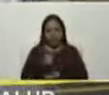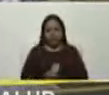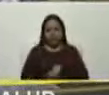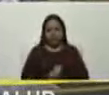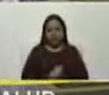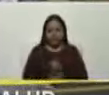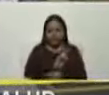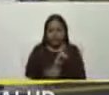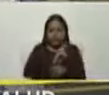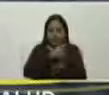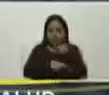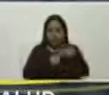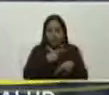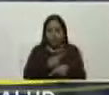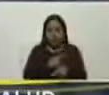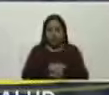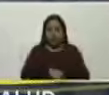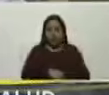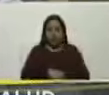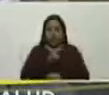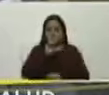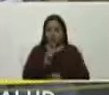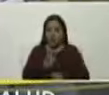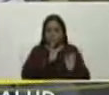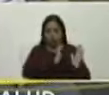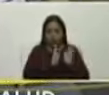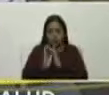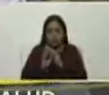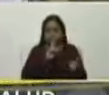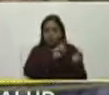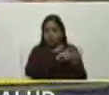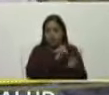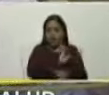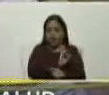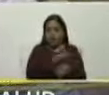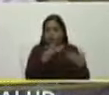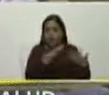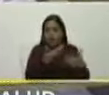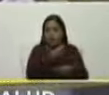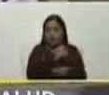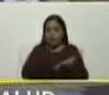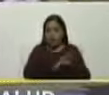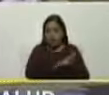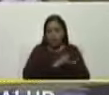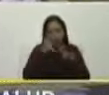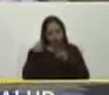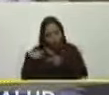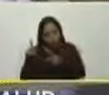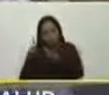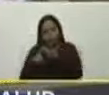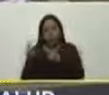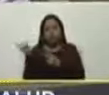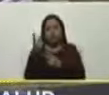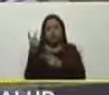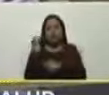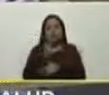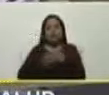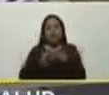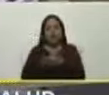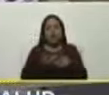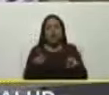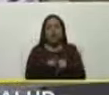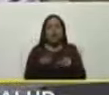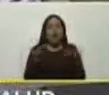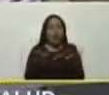Aceleren eso de inmediato en dos fases, emergencia y estructural. Igualmente la escuela,